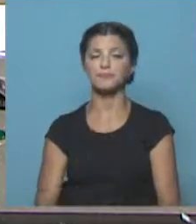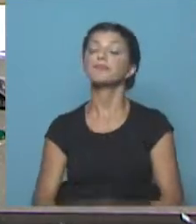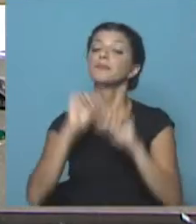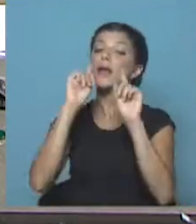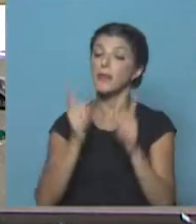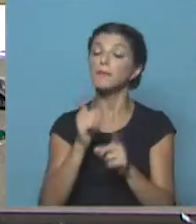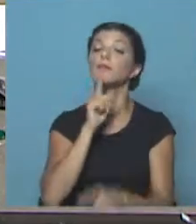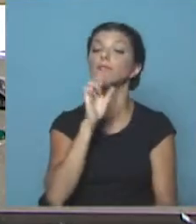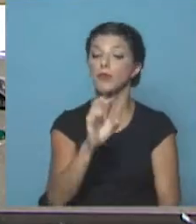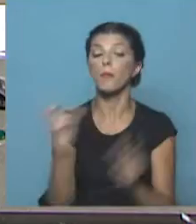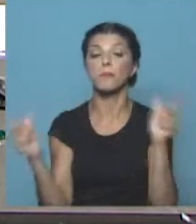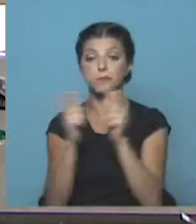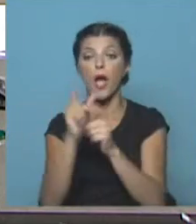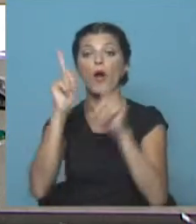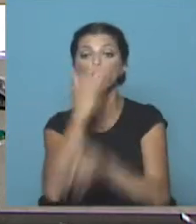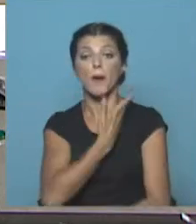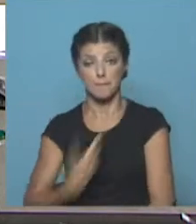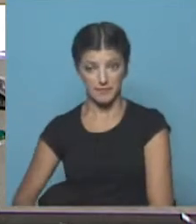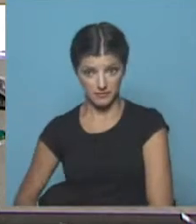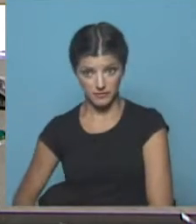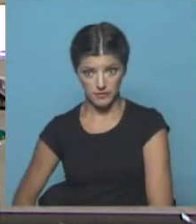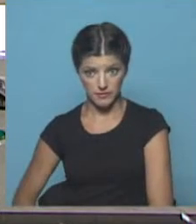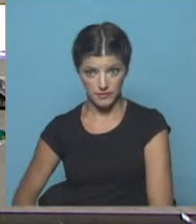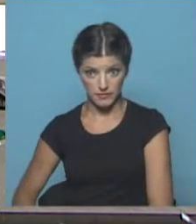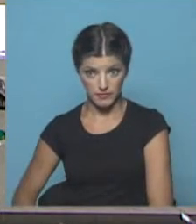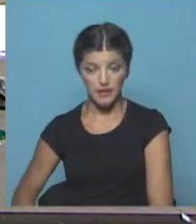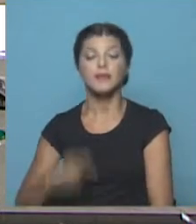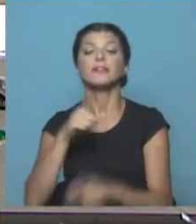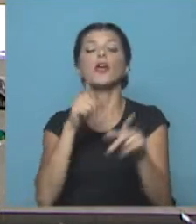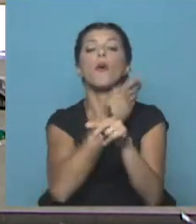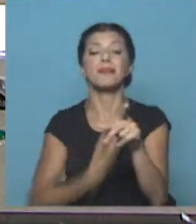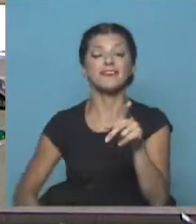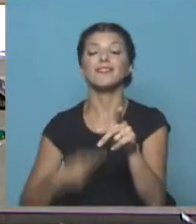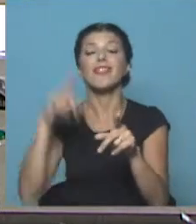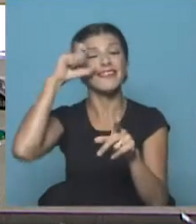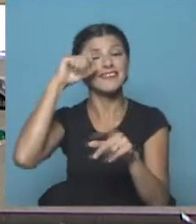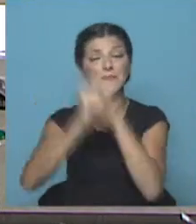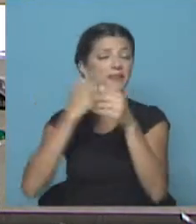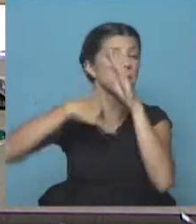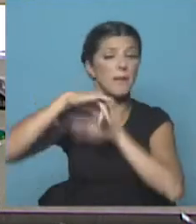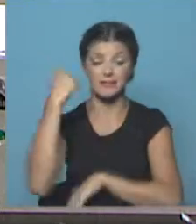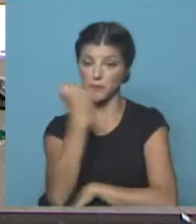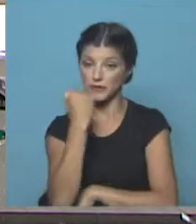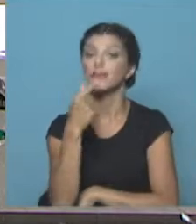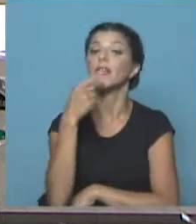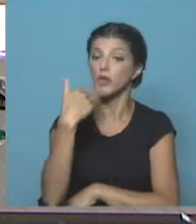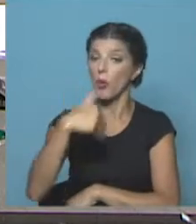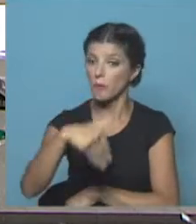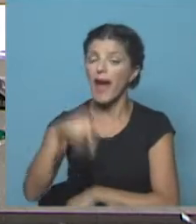con líderes, aquellos que representan al menos a 10 de las compañías más importantes, prometiéndoles una baja en las regulaciones